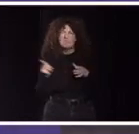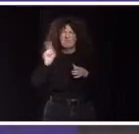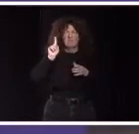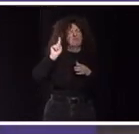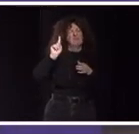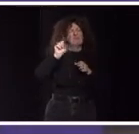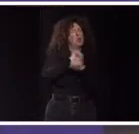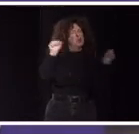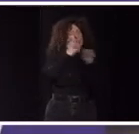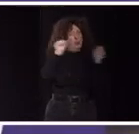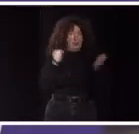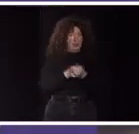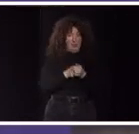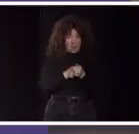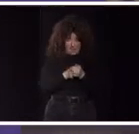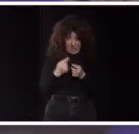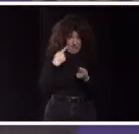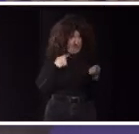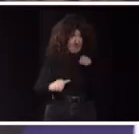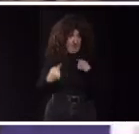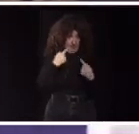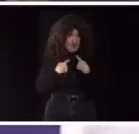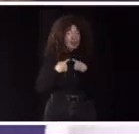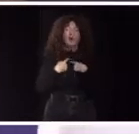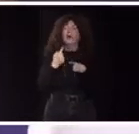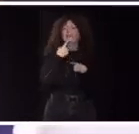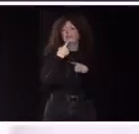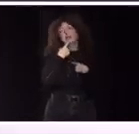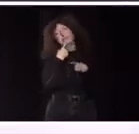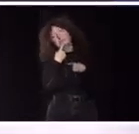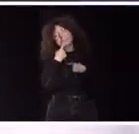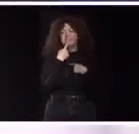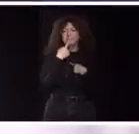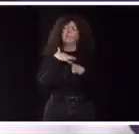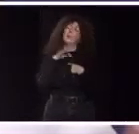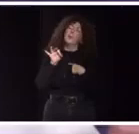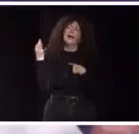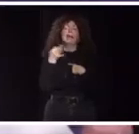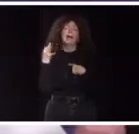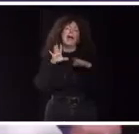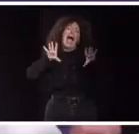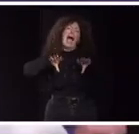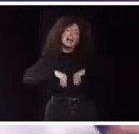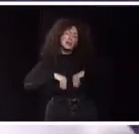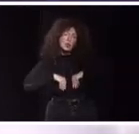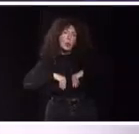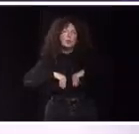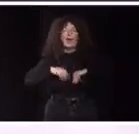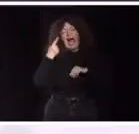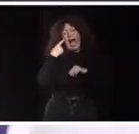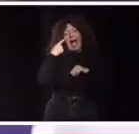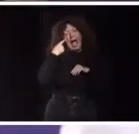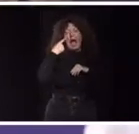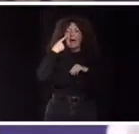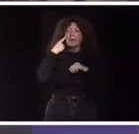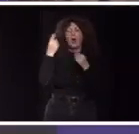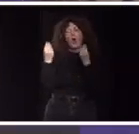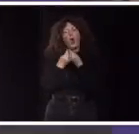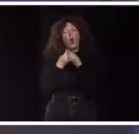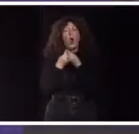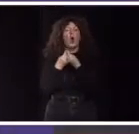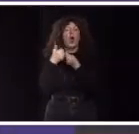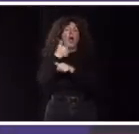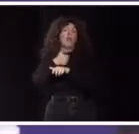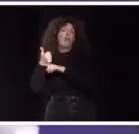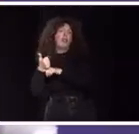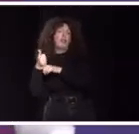imposible. Y nos decían que en todo caso teníamos que asumir una geometría variable con Ciudadanos. ¿Os